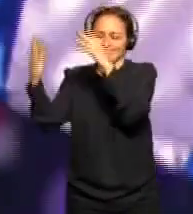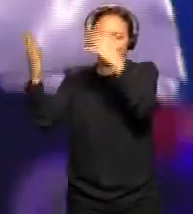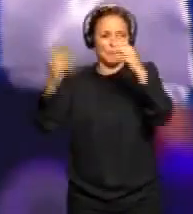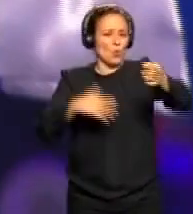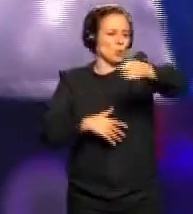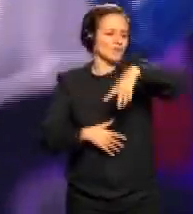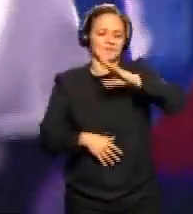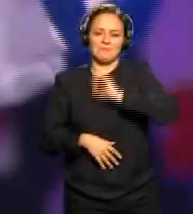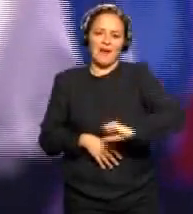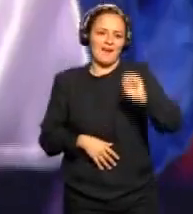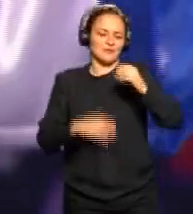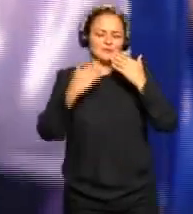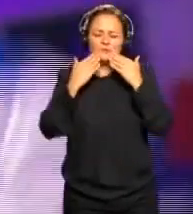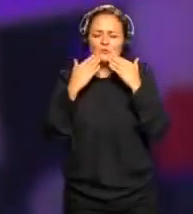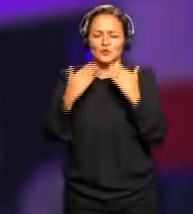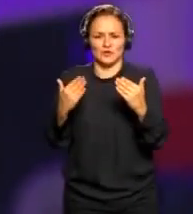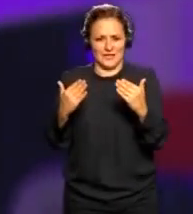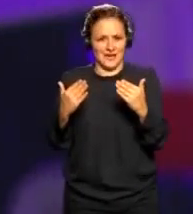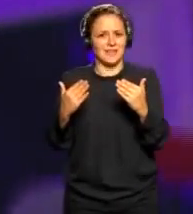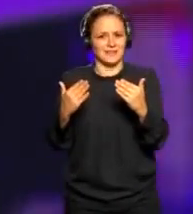Son maravillosos, muchísimas gracias.